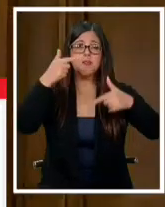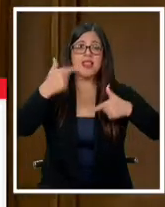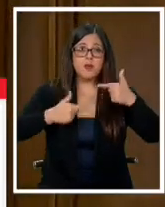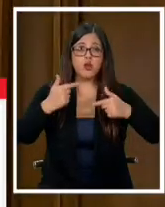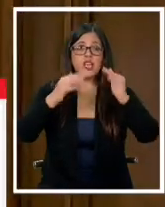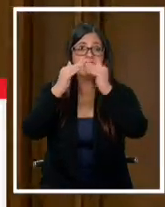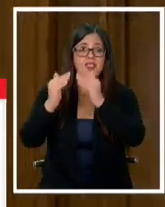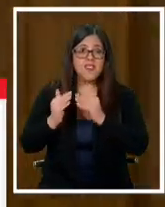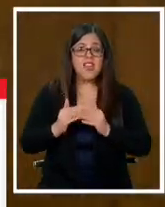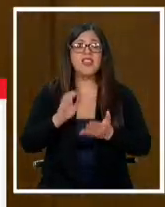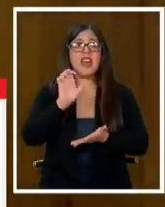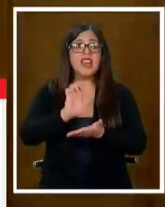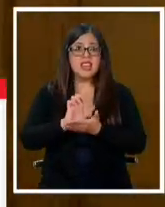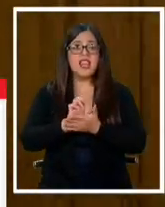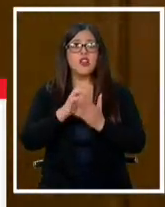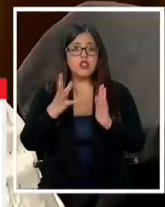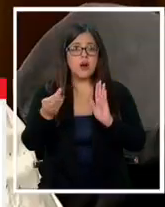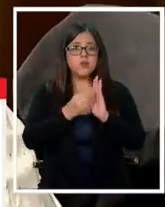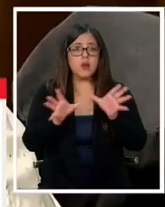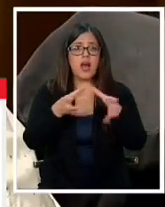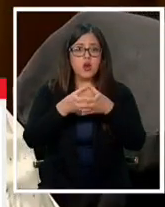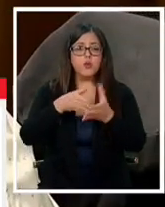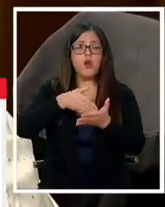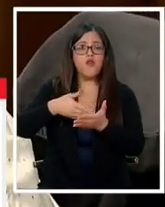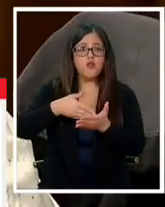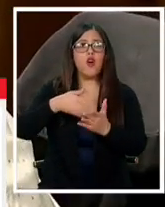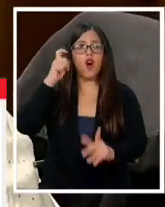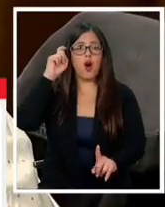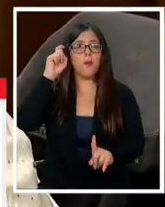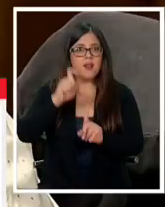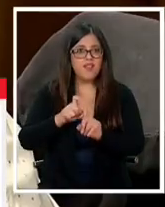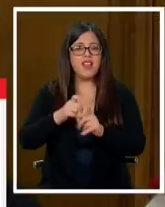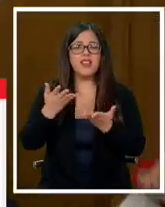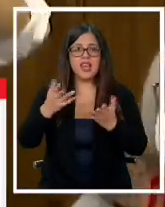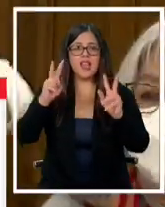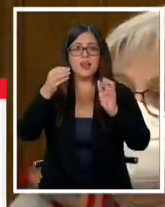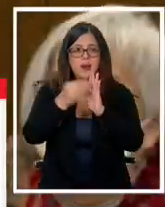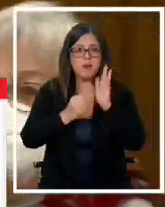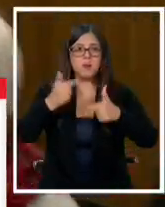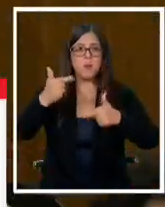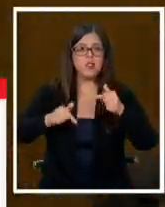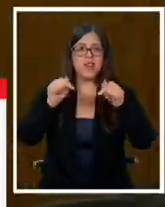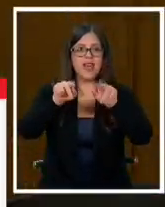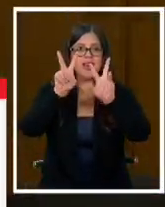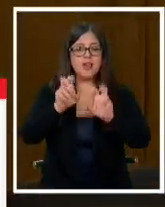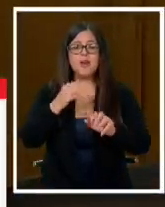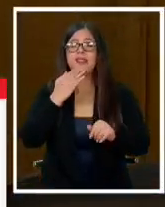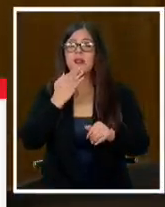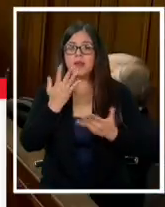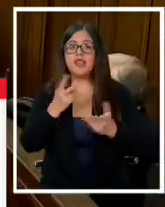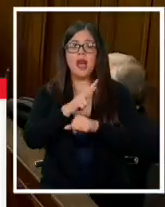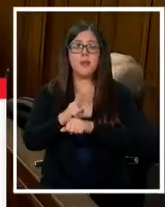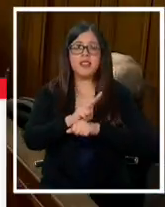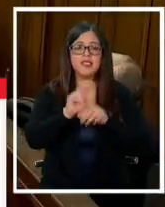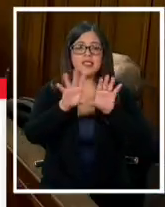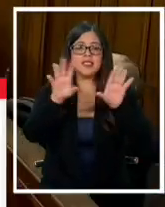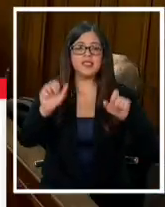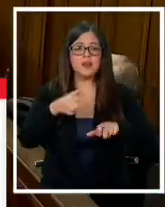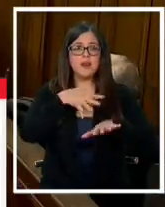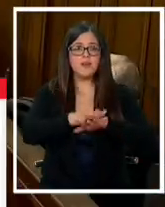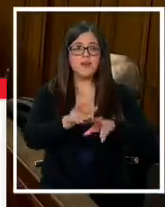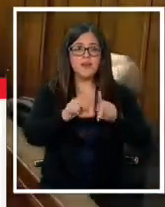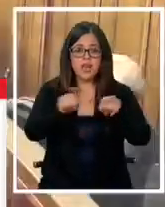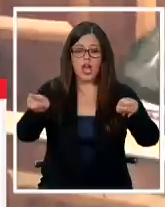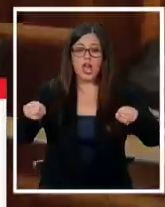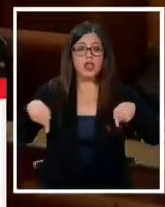de vivienda el estado considerará a grupos vulnerables como prioritarios para políticas en esta materia además administrará un sistema integrado de